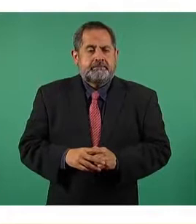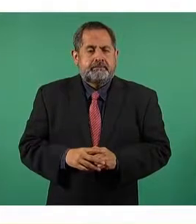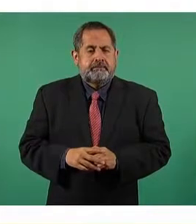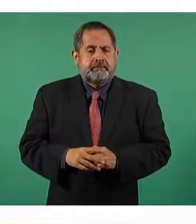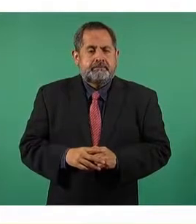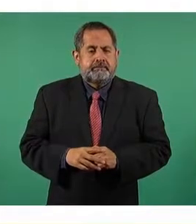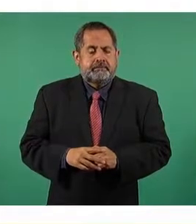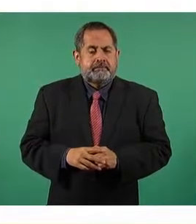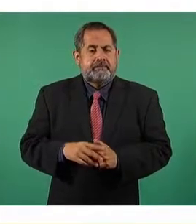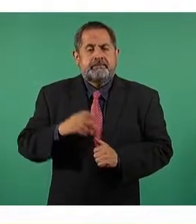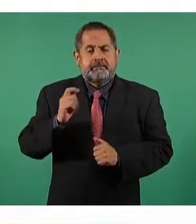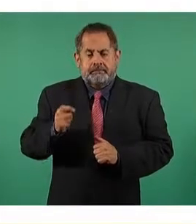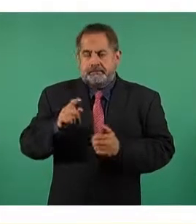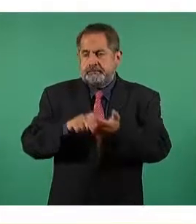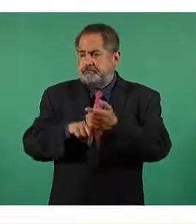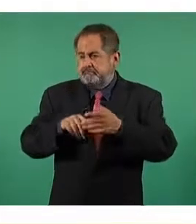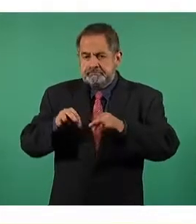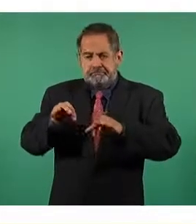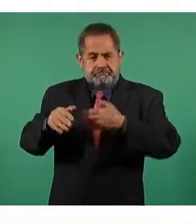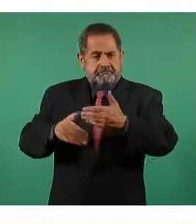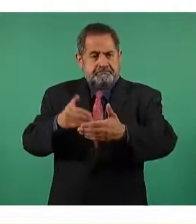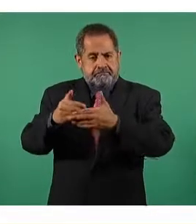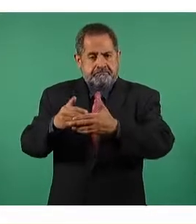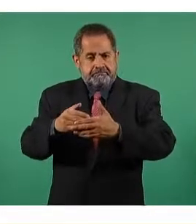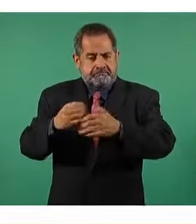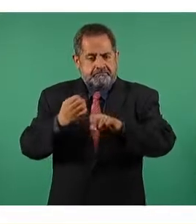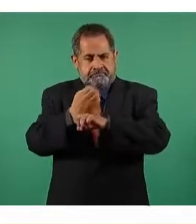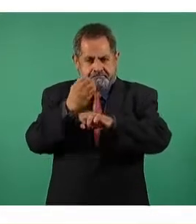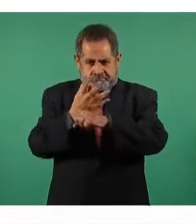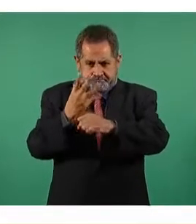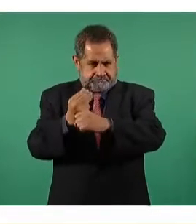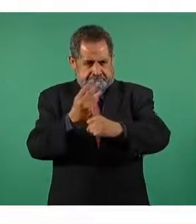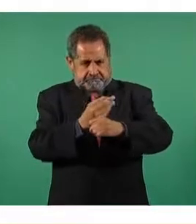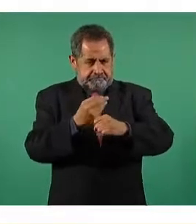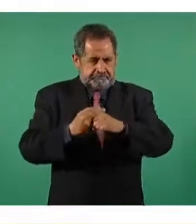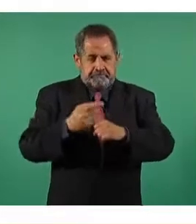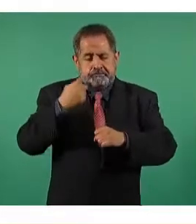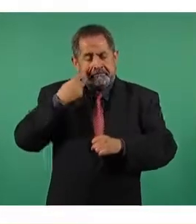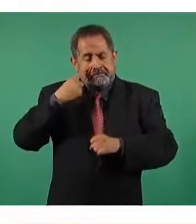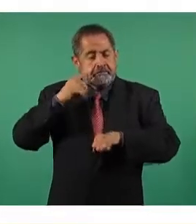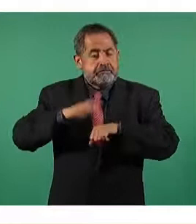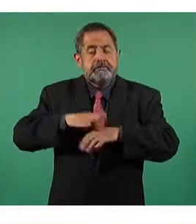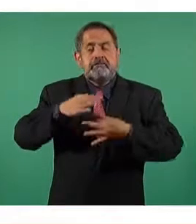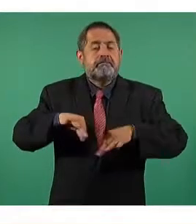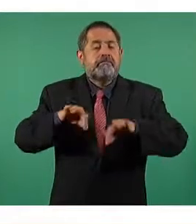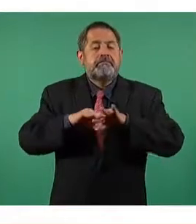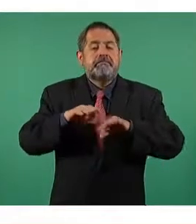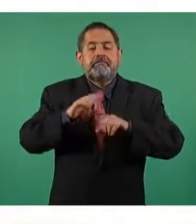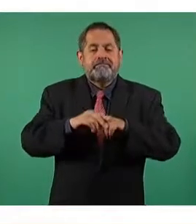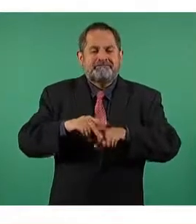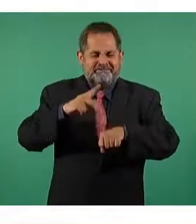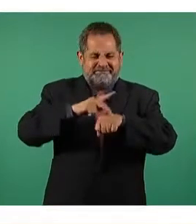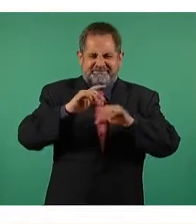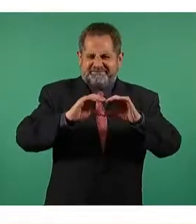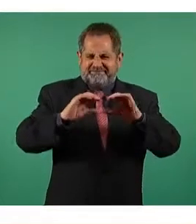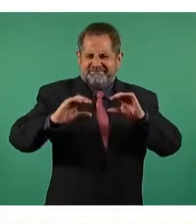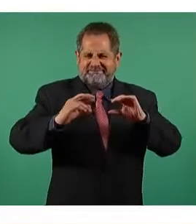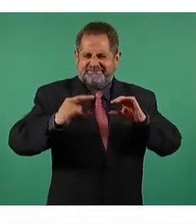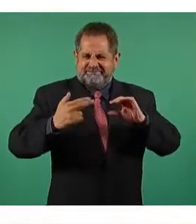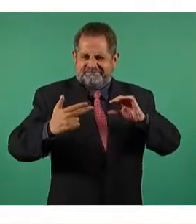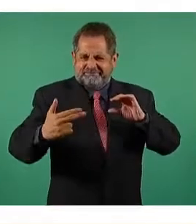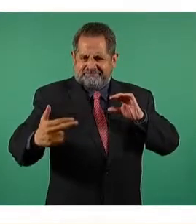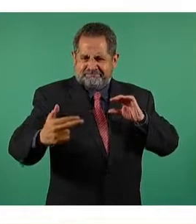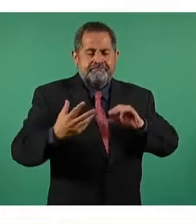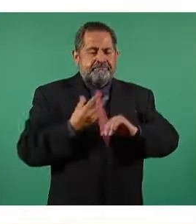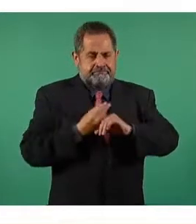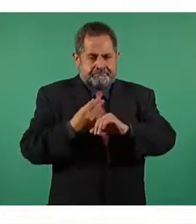En lo concerniente a los trabajos de reconstrucción de la red estatal, sobresalen las tareas de reposición de la carpeta asfáltica,